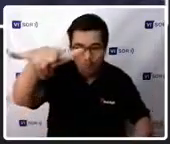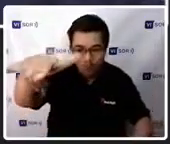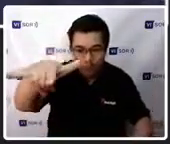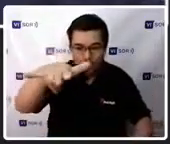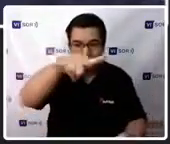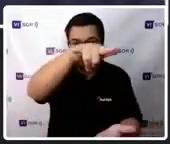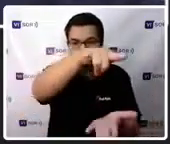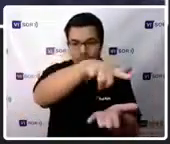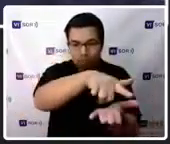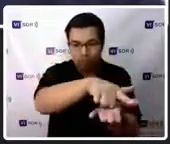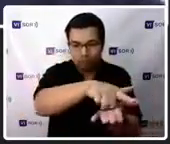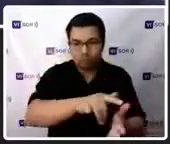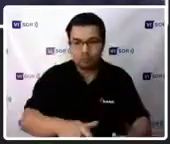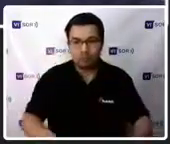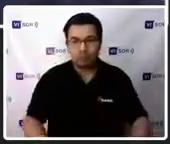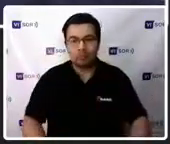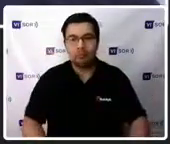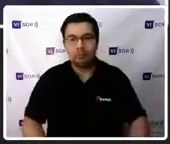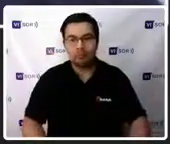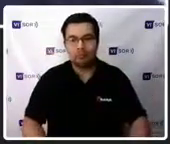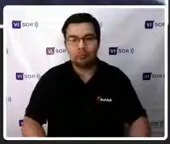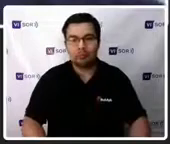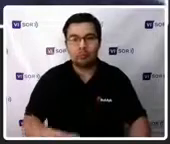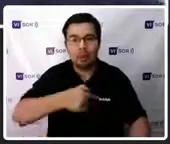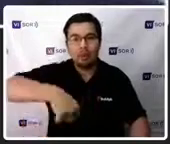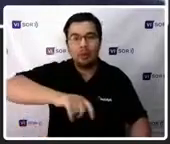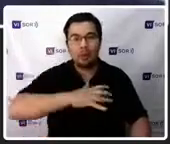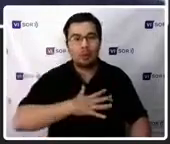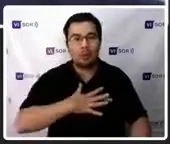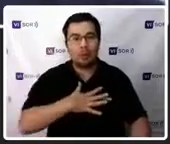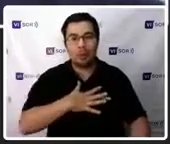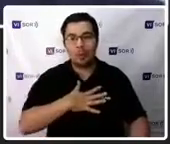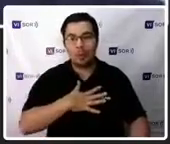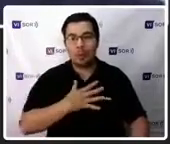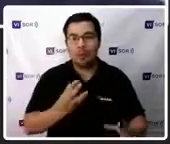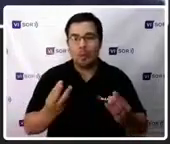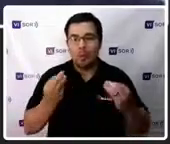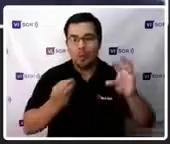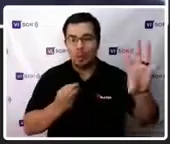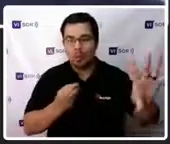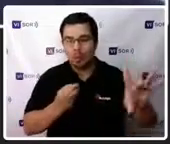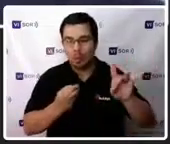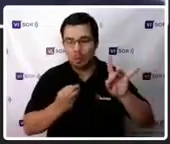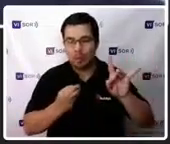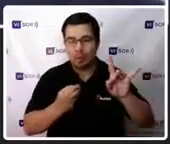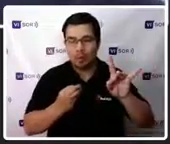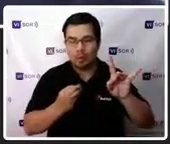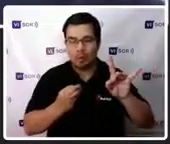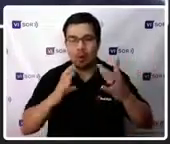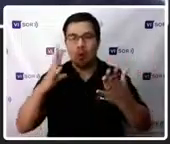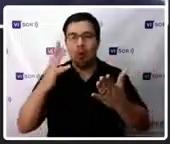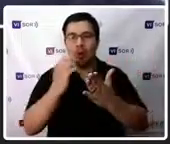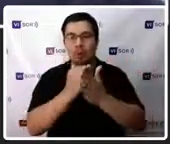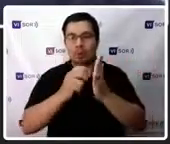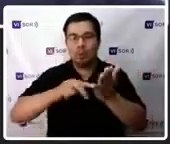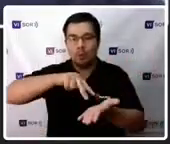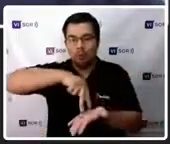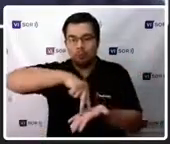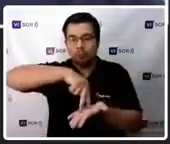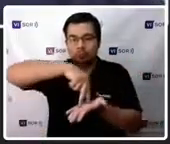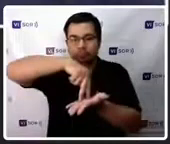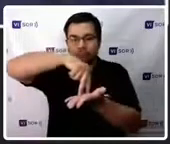fuimos de los afortunados que logramos subir a la torre de control, y en el ascensor iba subiendo, subiendo, subiendo, subiendo, y se ve